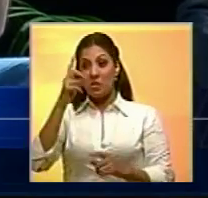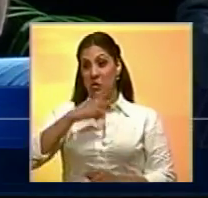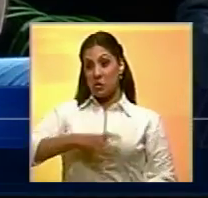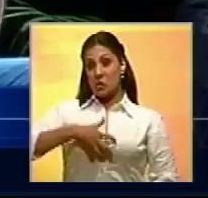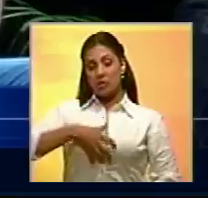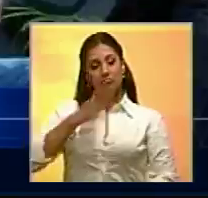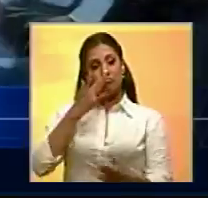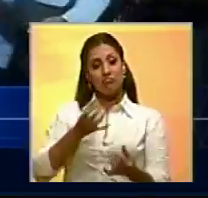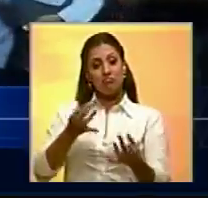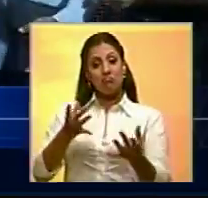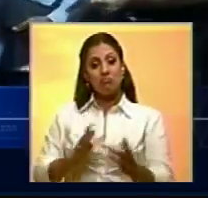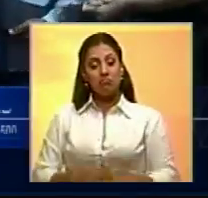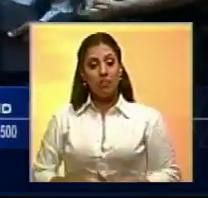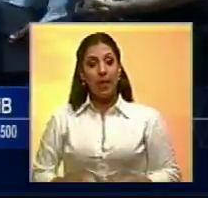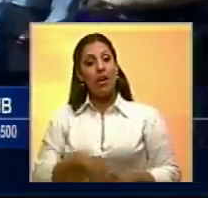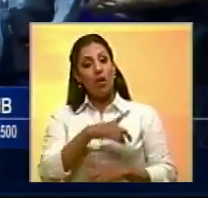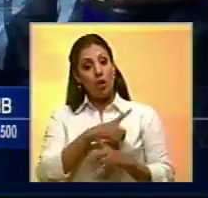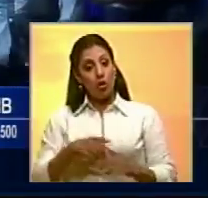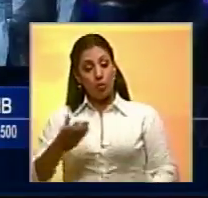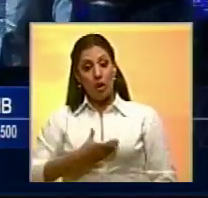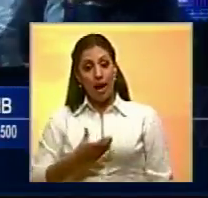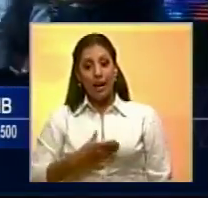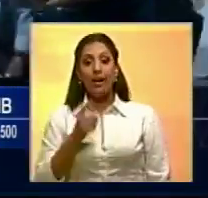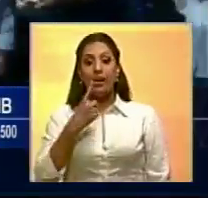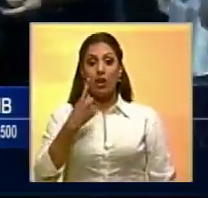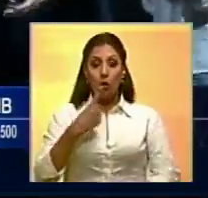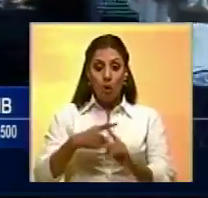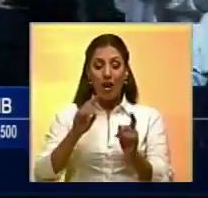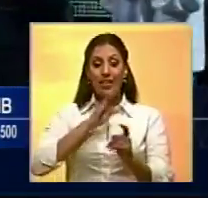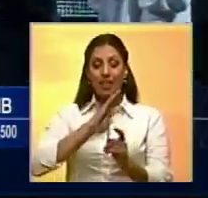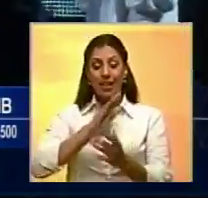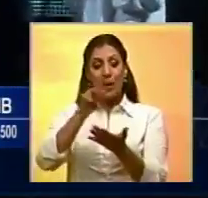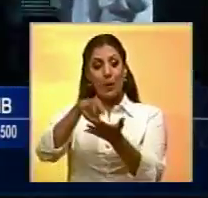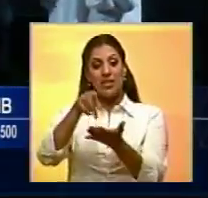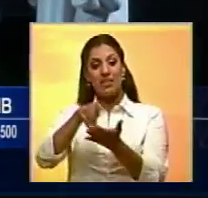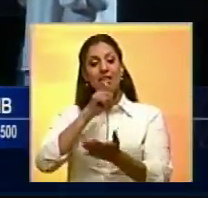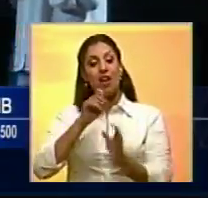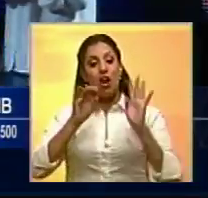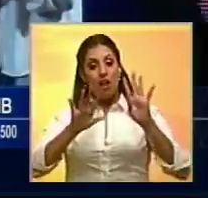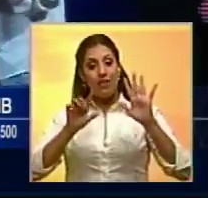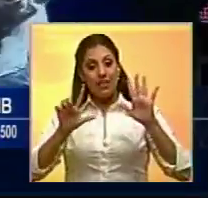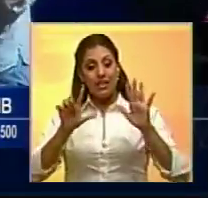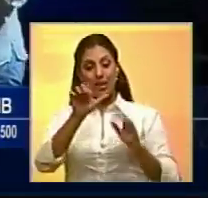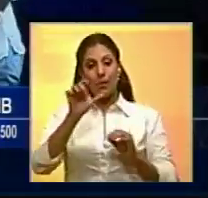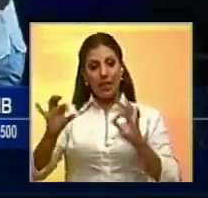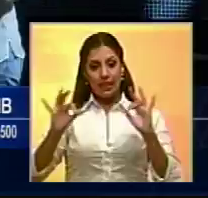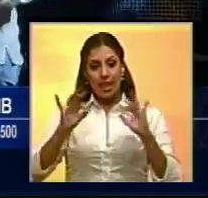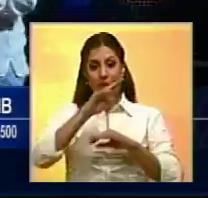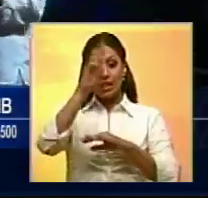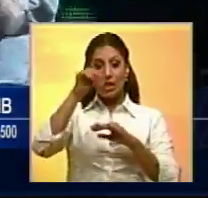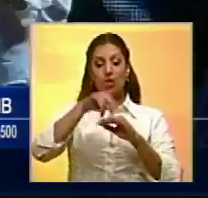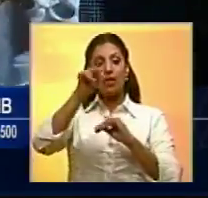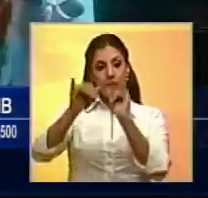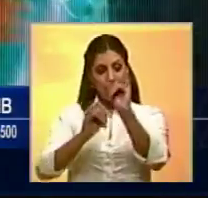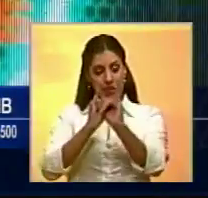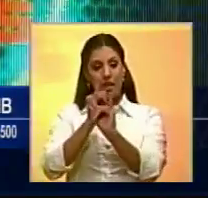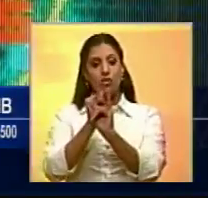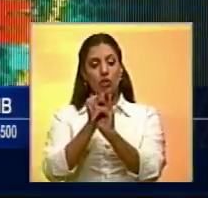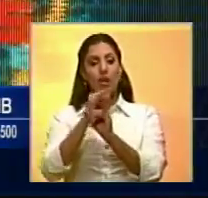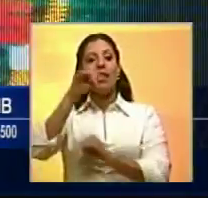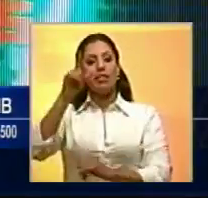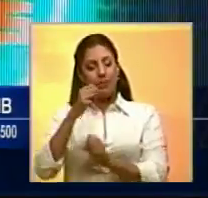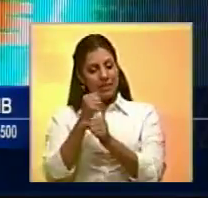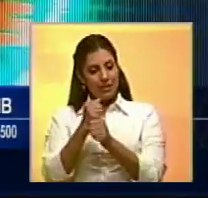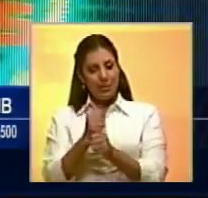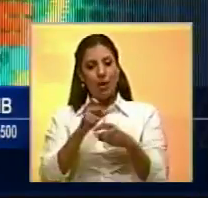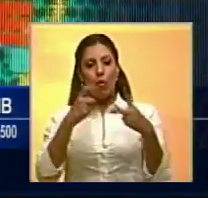que se desamargue. El alcalde puntualizó que el evento contará con la participación de 97 artistas nacionales e internacionales. También se